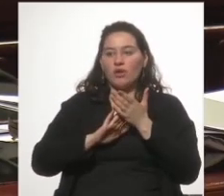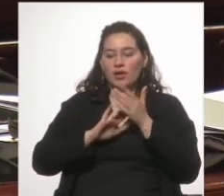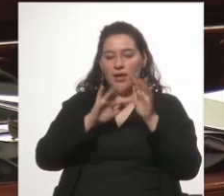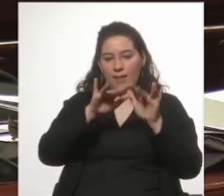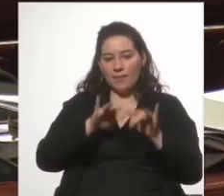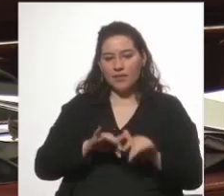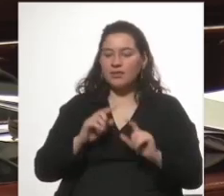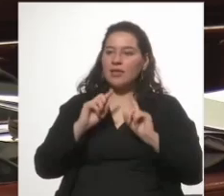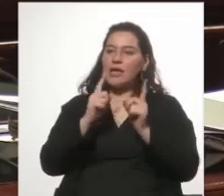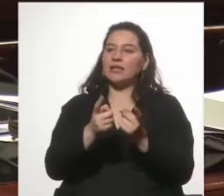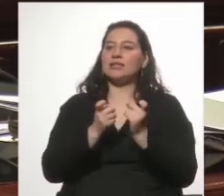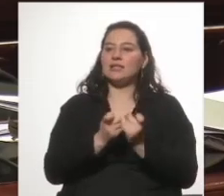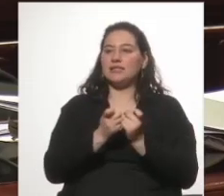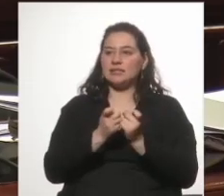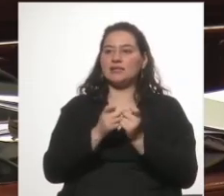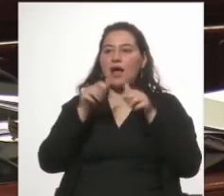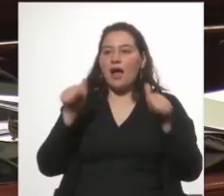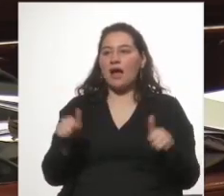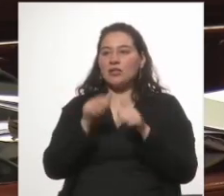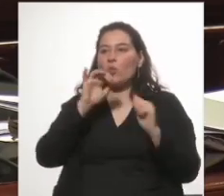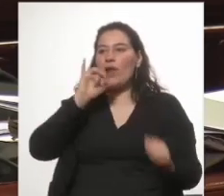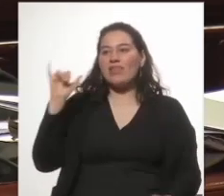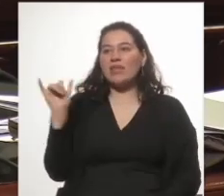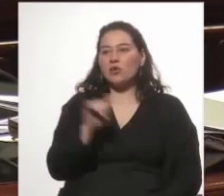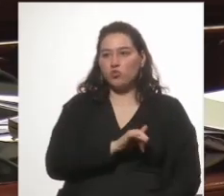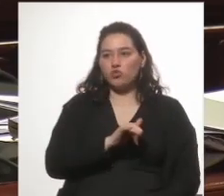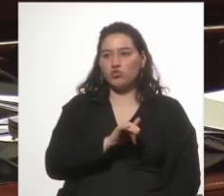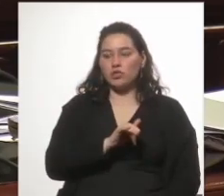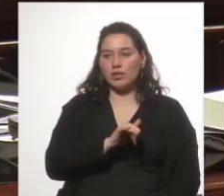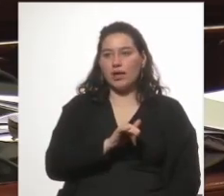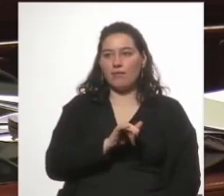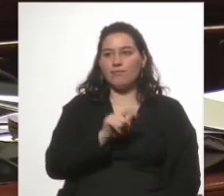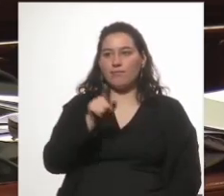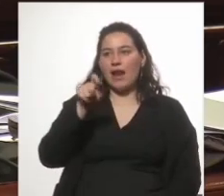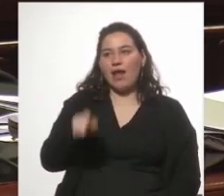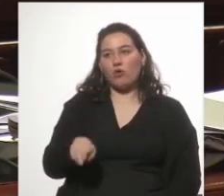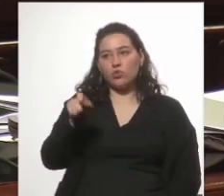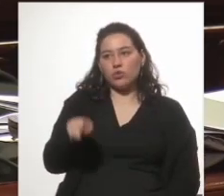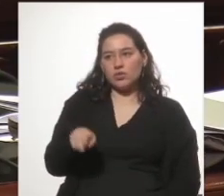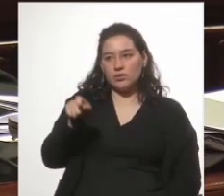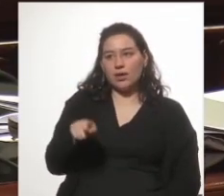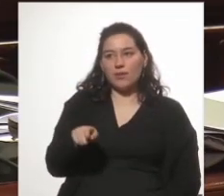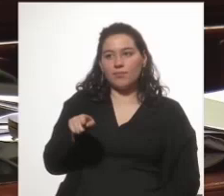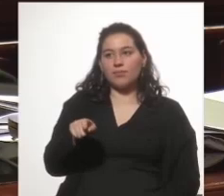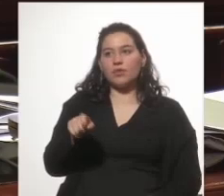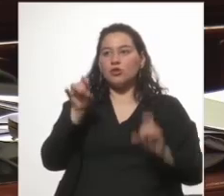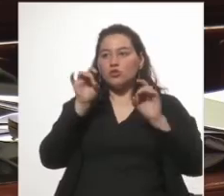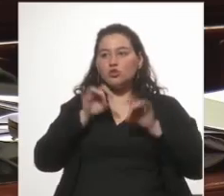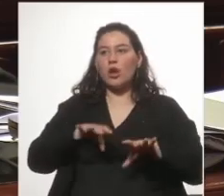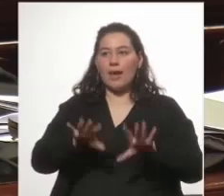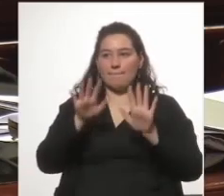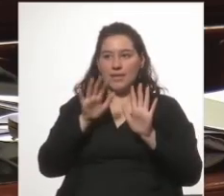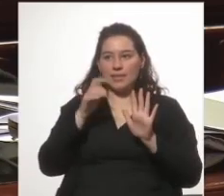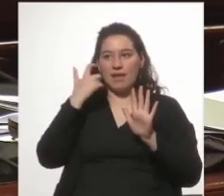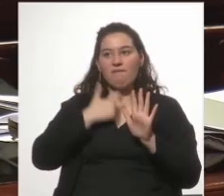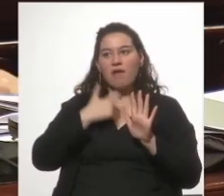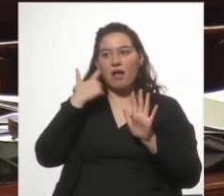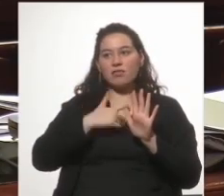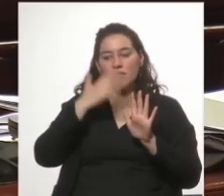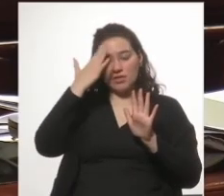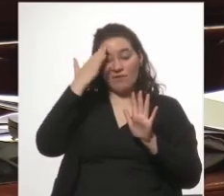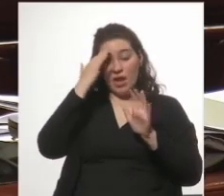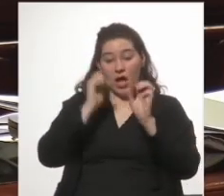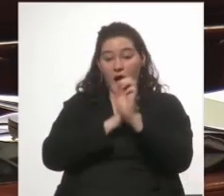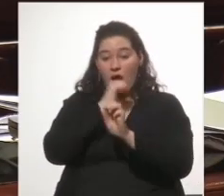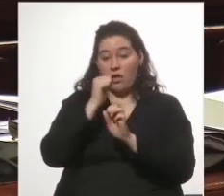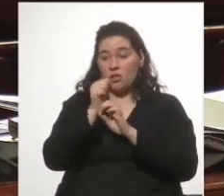de la necesidad de efectuar la denuncia de los hechos ante la justicia, lo que no se verificó hasta que se publicara la muy